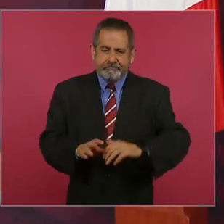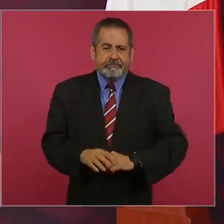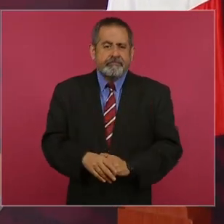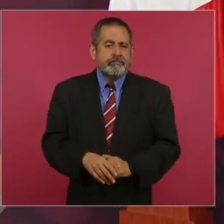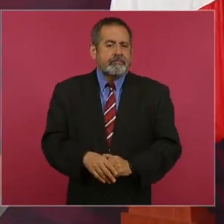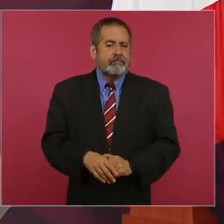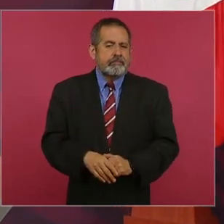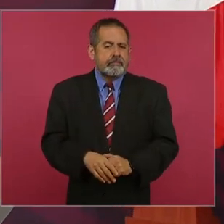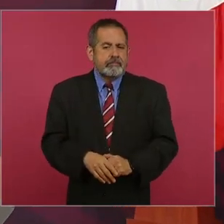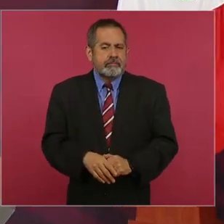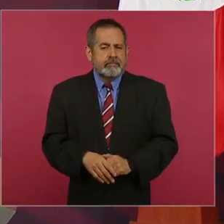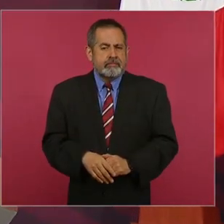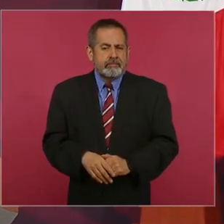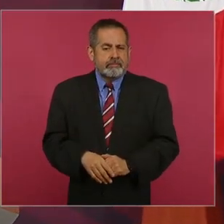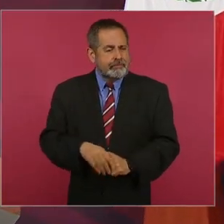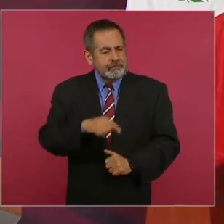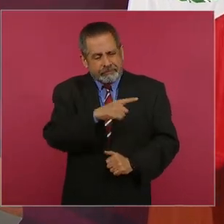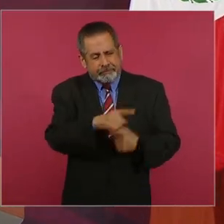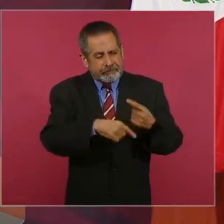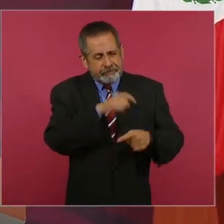sino recurren a lo mismo